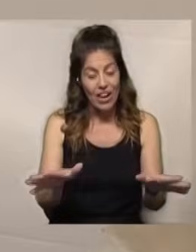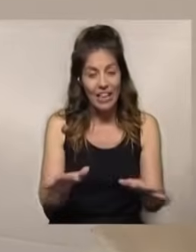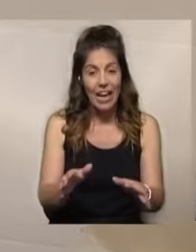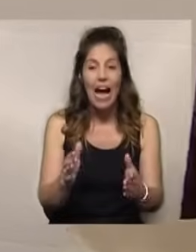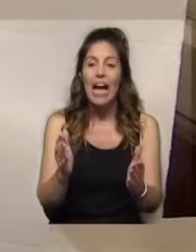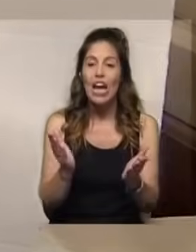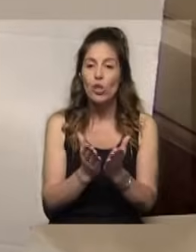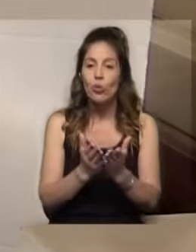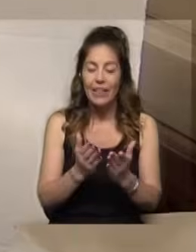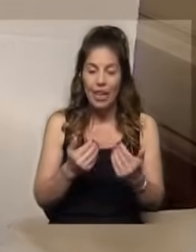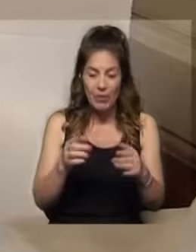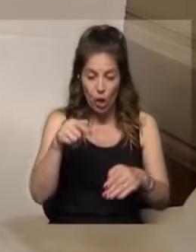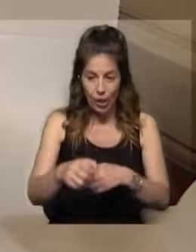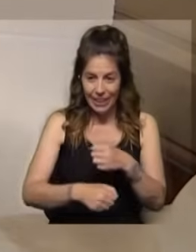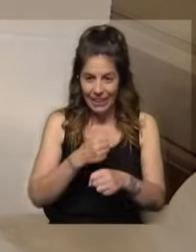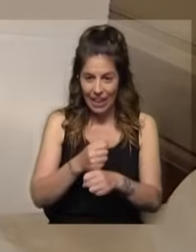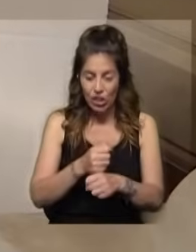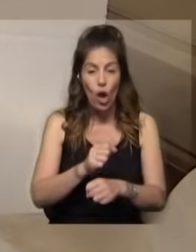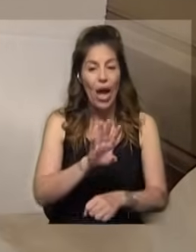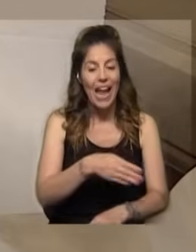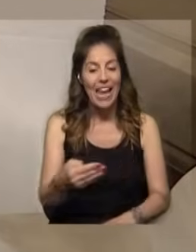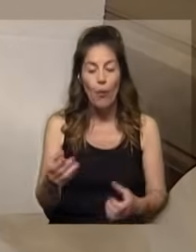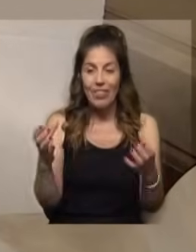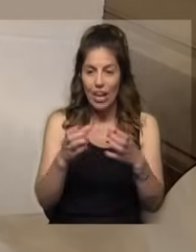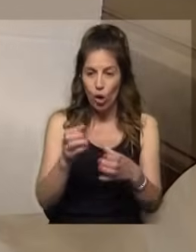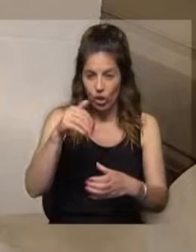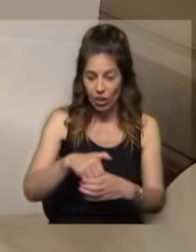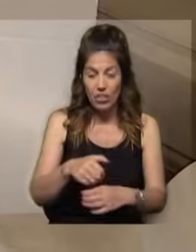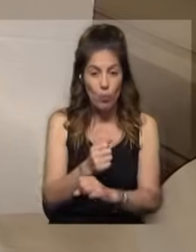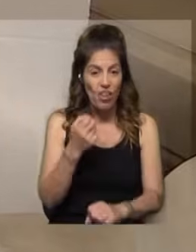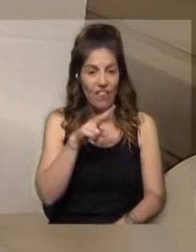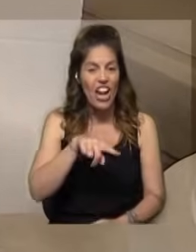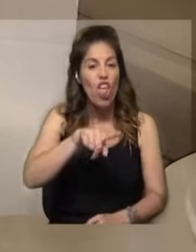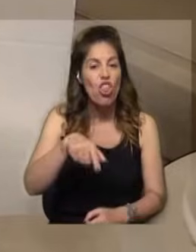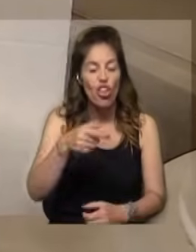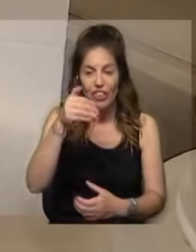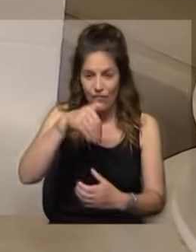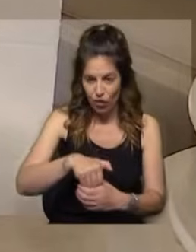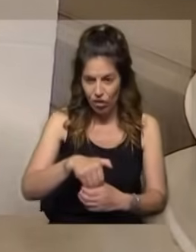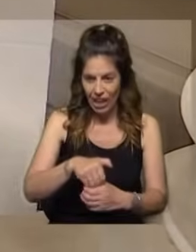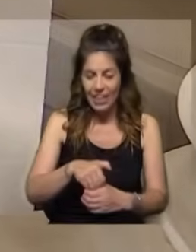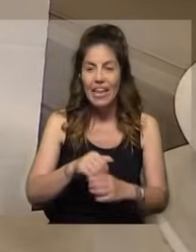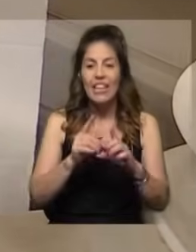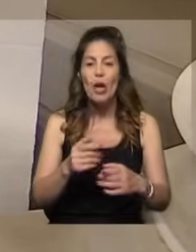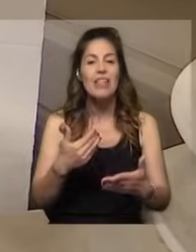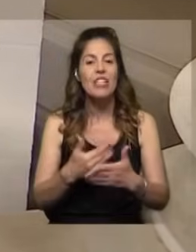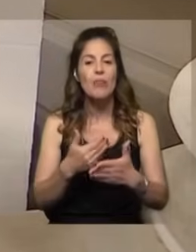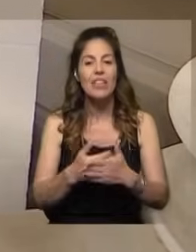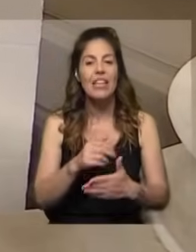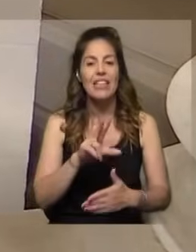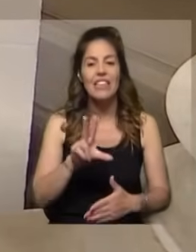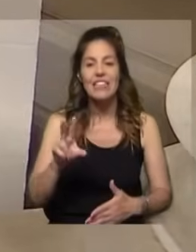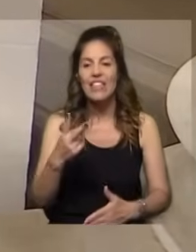ingresó este año en el sitio web de la electoral se puede acceder al padrón electoral y según informó la udelar hay aproximadamente